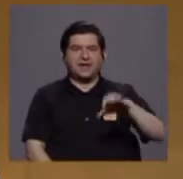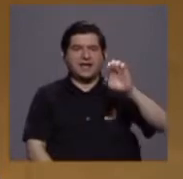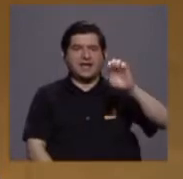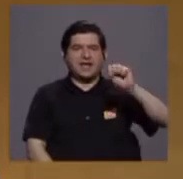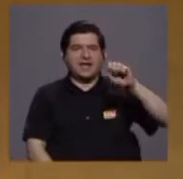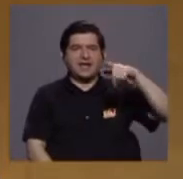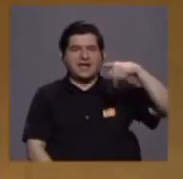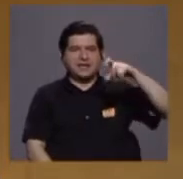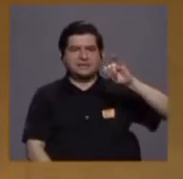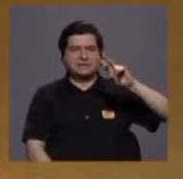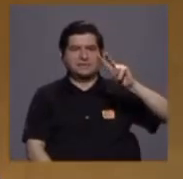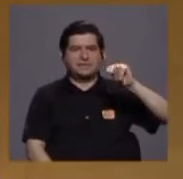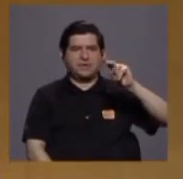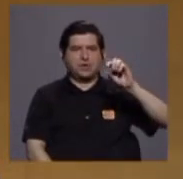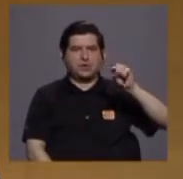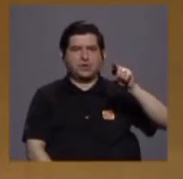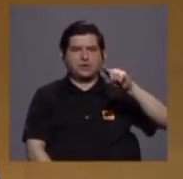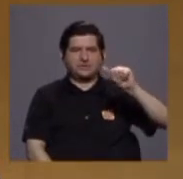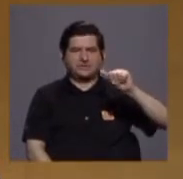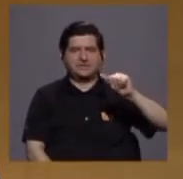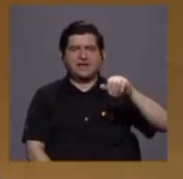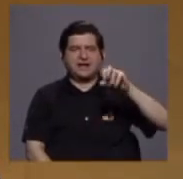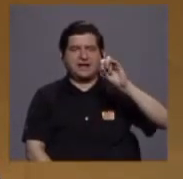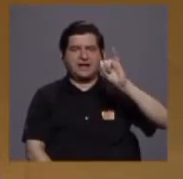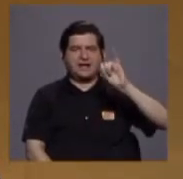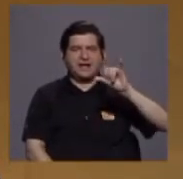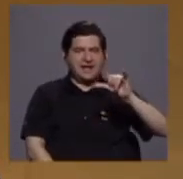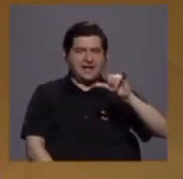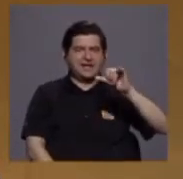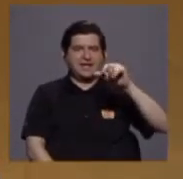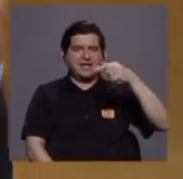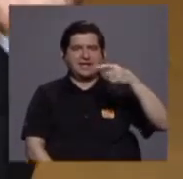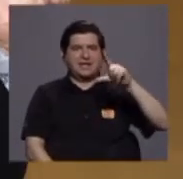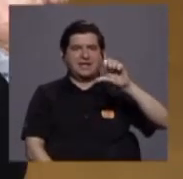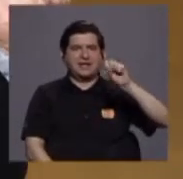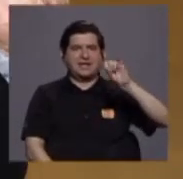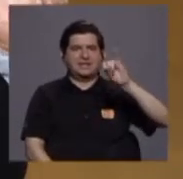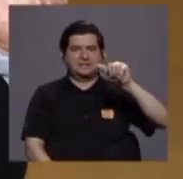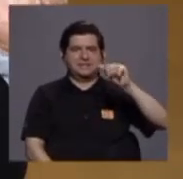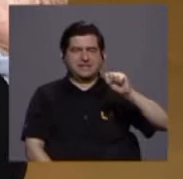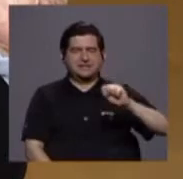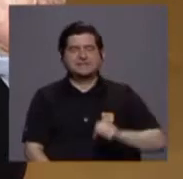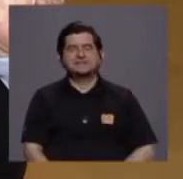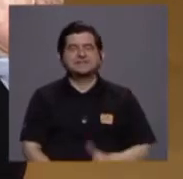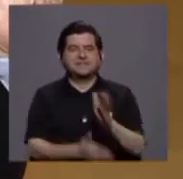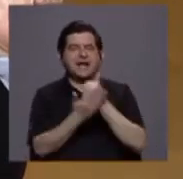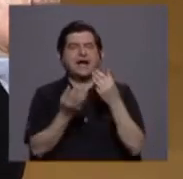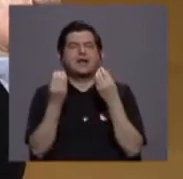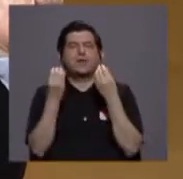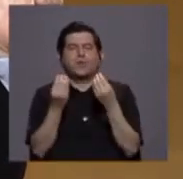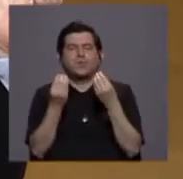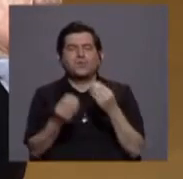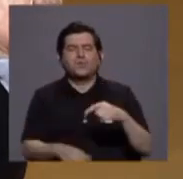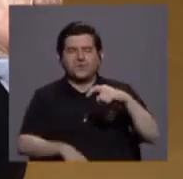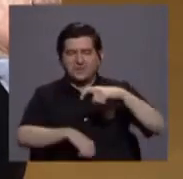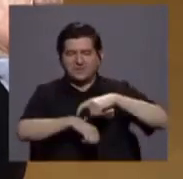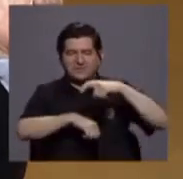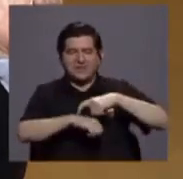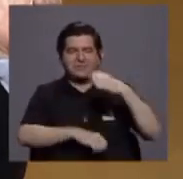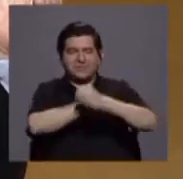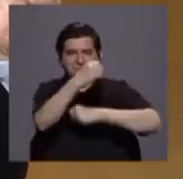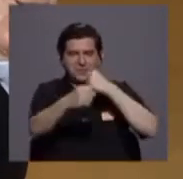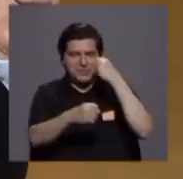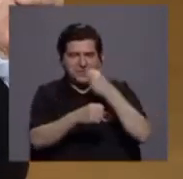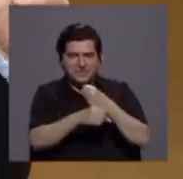Espinosa Iglesias, acaba de publicar algo muy siglo XXI, un libro